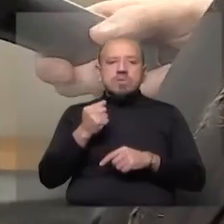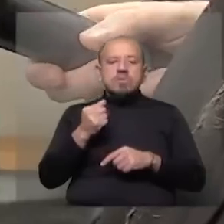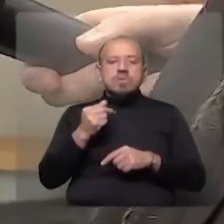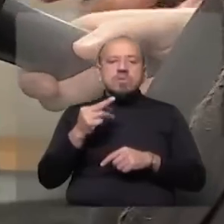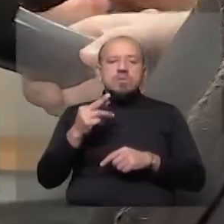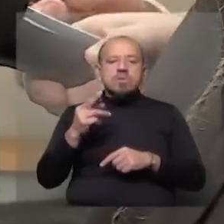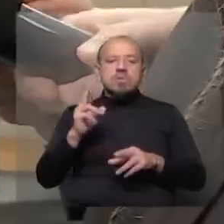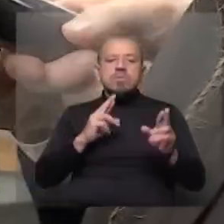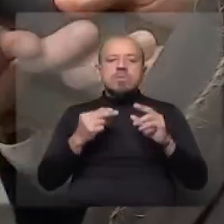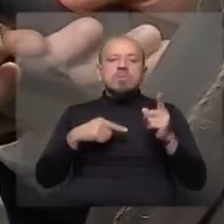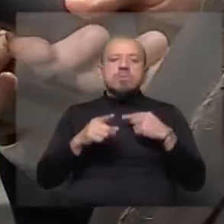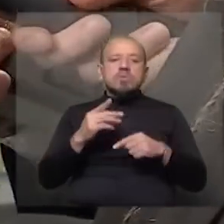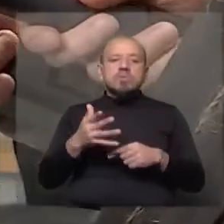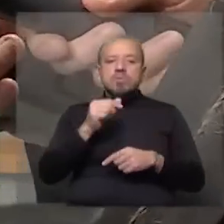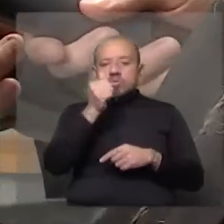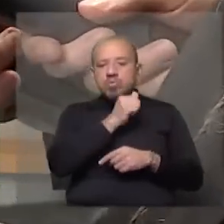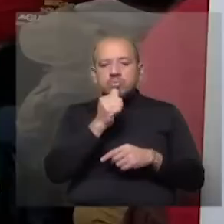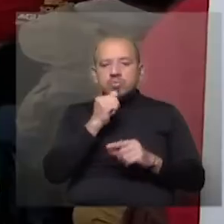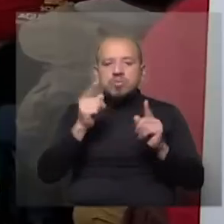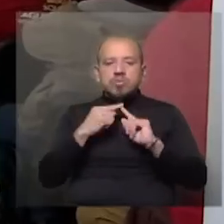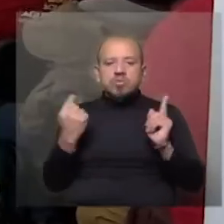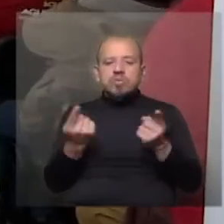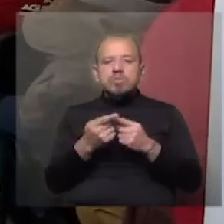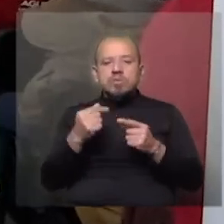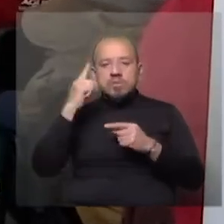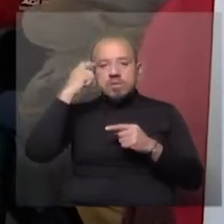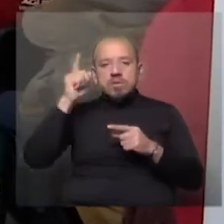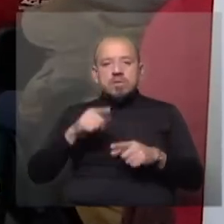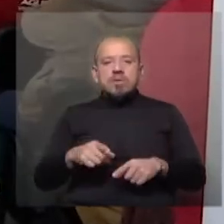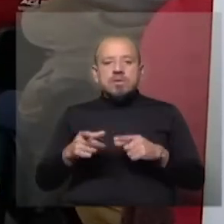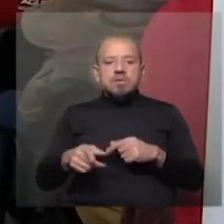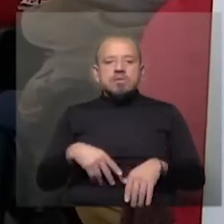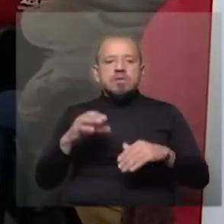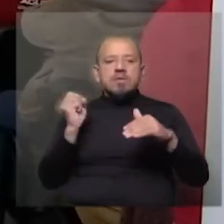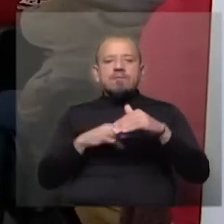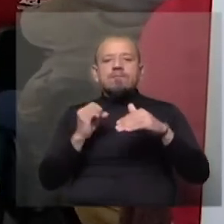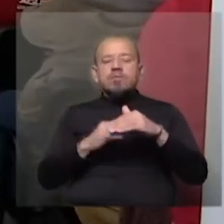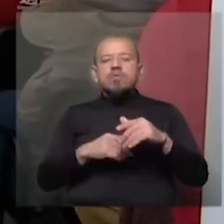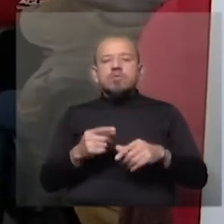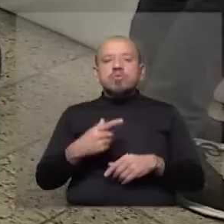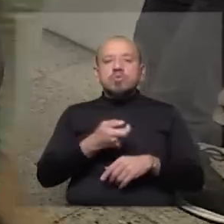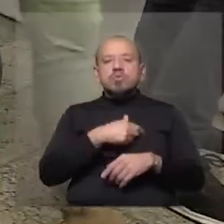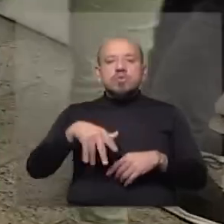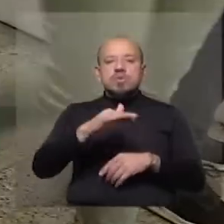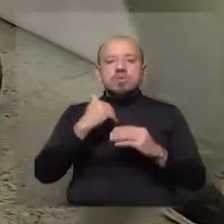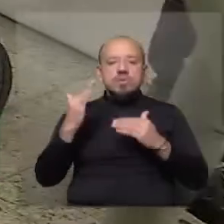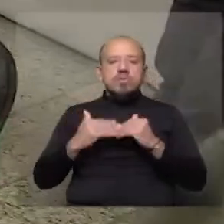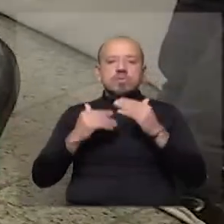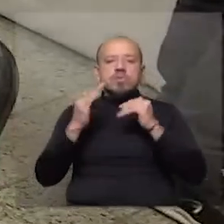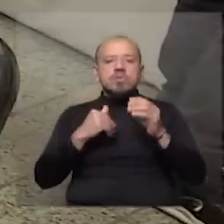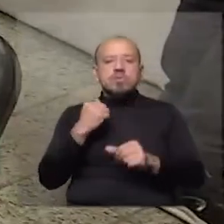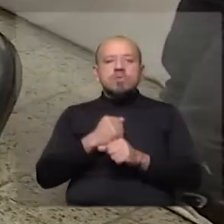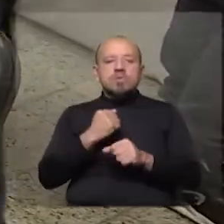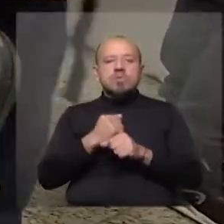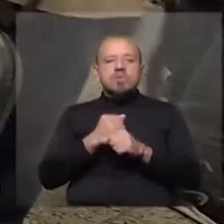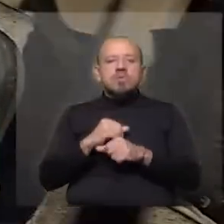mejor respuesta es encontrar una solución colectiva la iniciativa surge desde el fondo social de la construcción mediante la participación de trabajadores